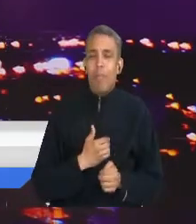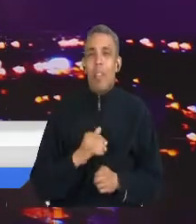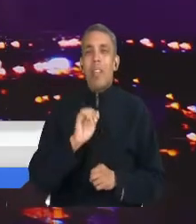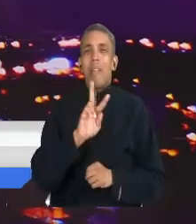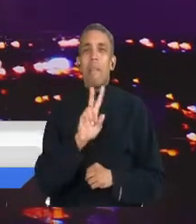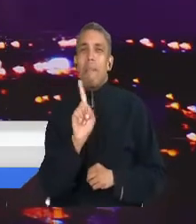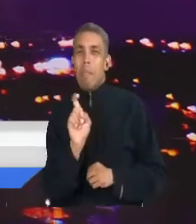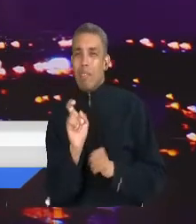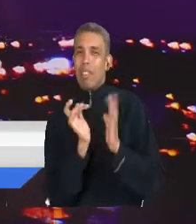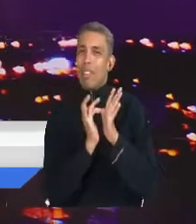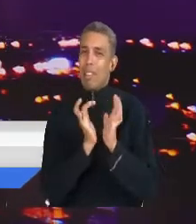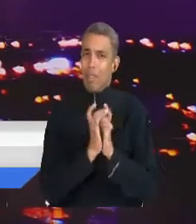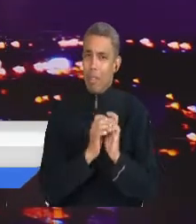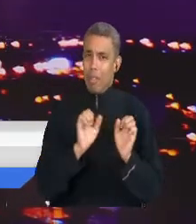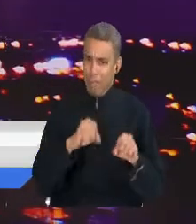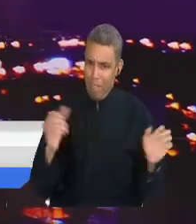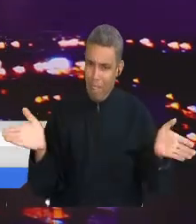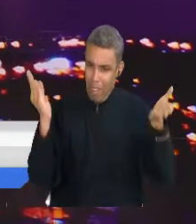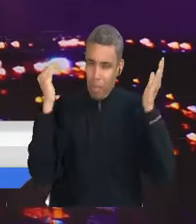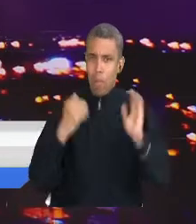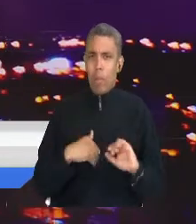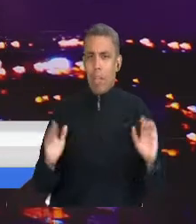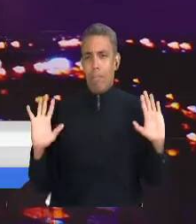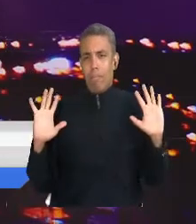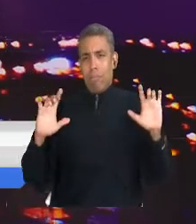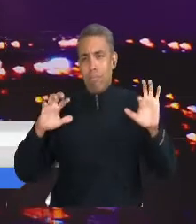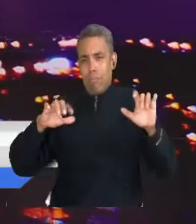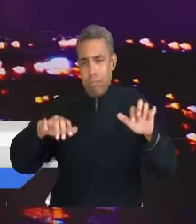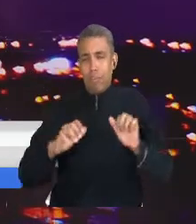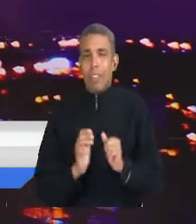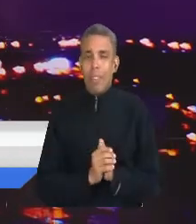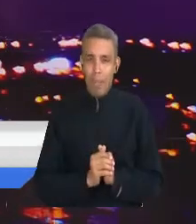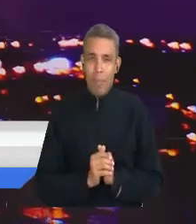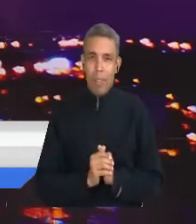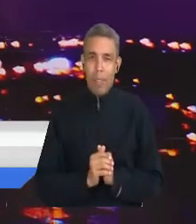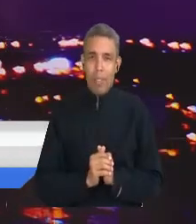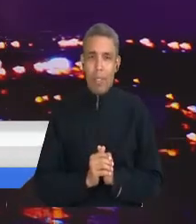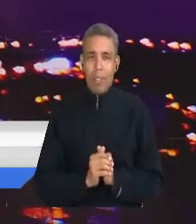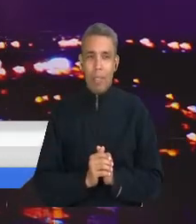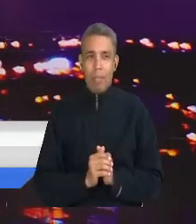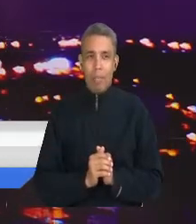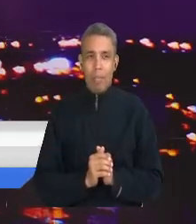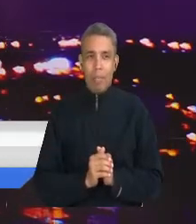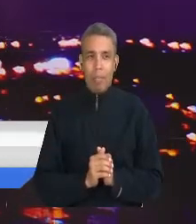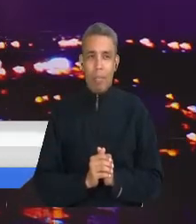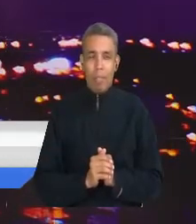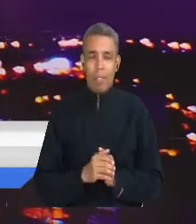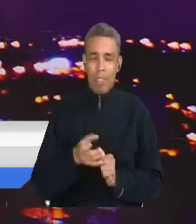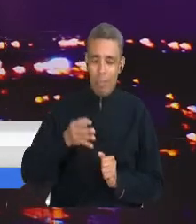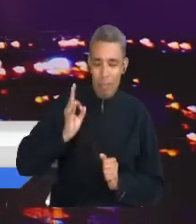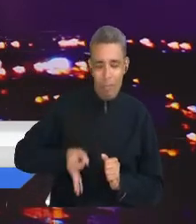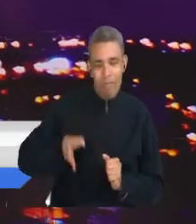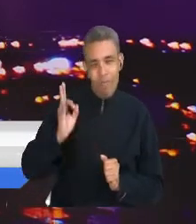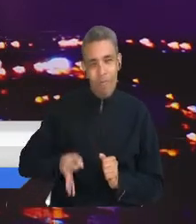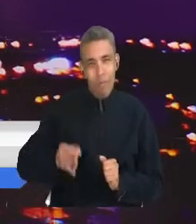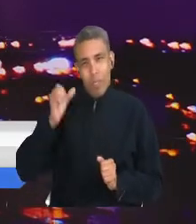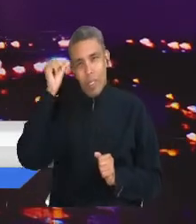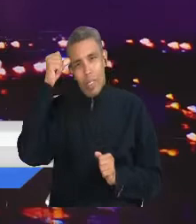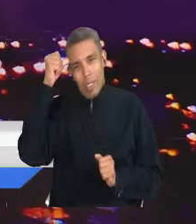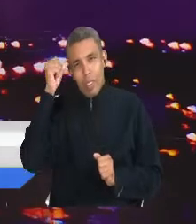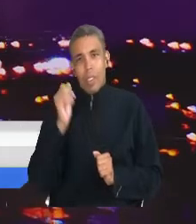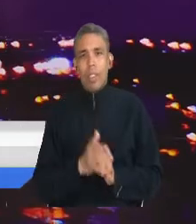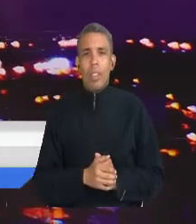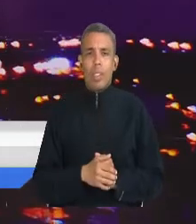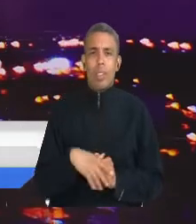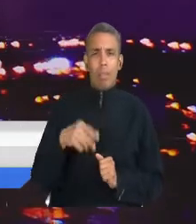Folclórica, que este año estaremos rindiendo un sentido homenaje por siempre a dos grandes